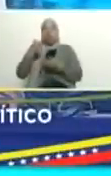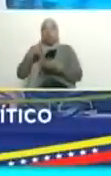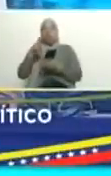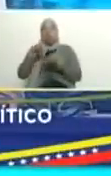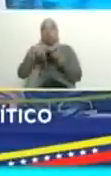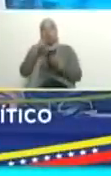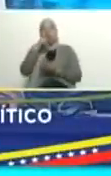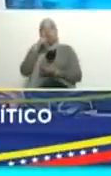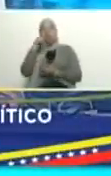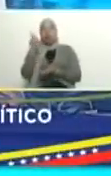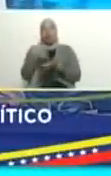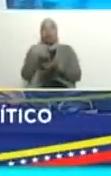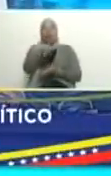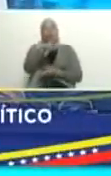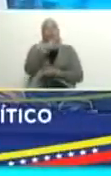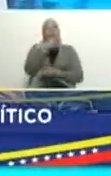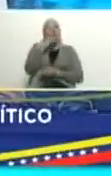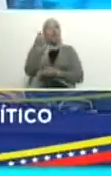eres el más joven de los presentes, ¿no?